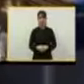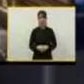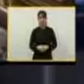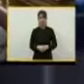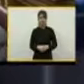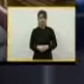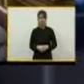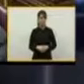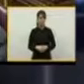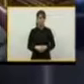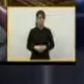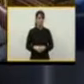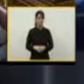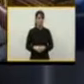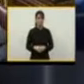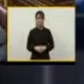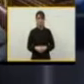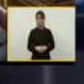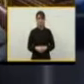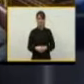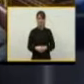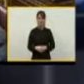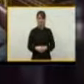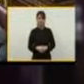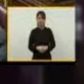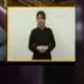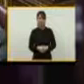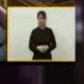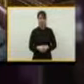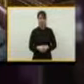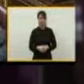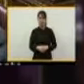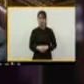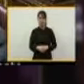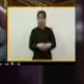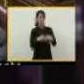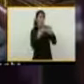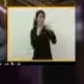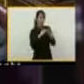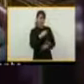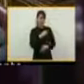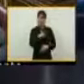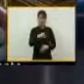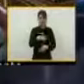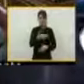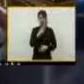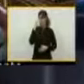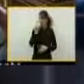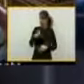Pero esta es la pregunta. Solo nos enfrentamos a una discusión política. No, no, no, pero es que esta es la pregunta, ¿eh? Cuando tú sabes que vas a